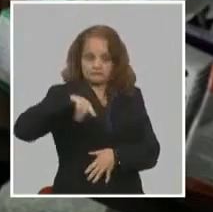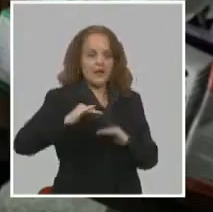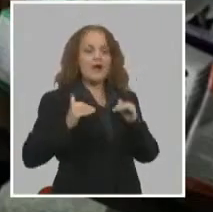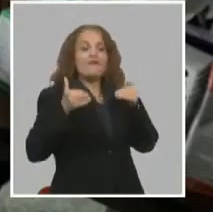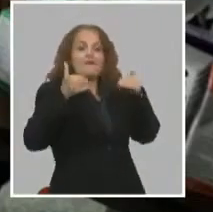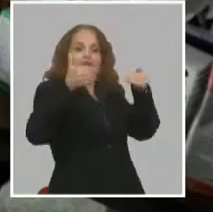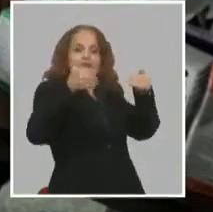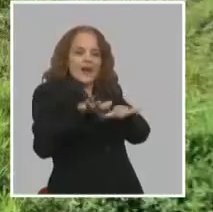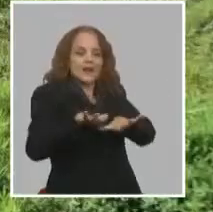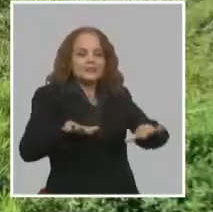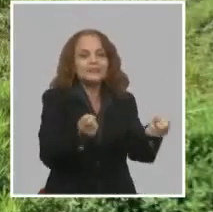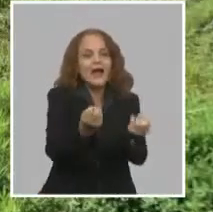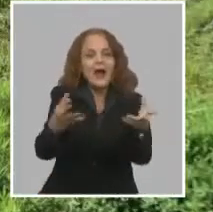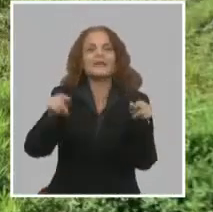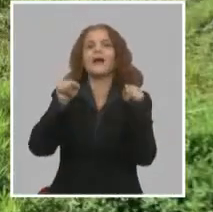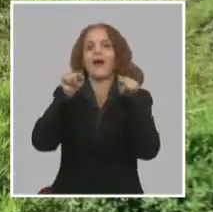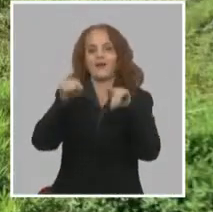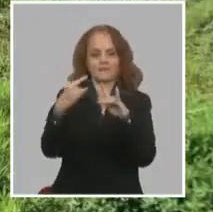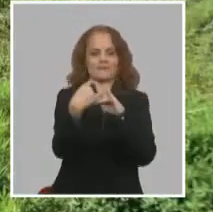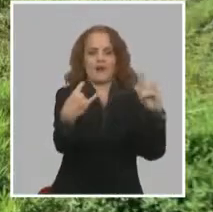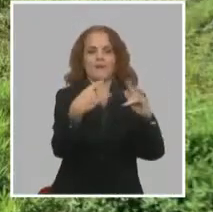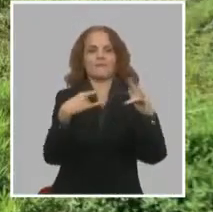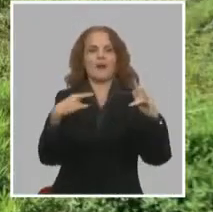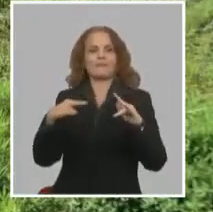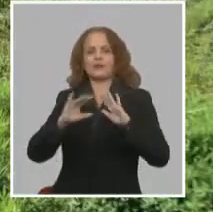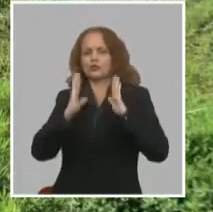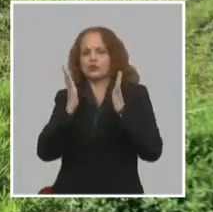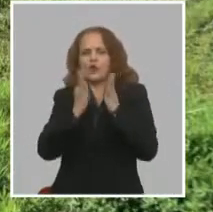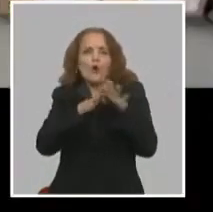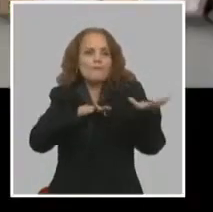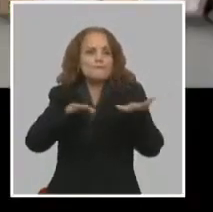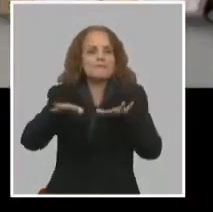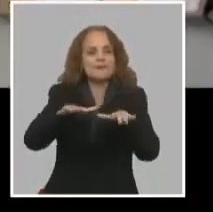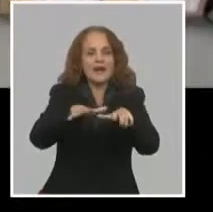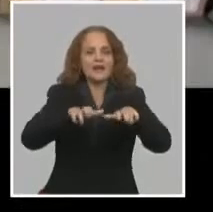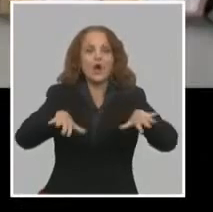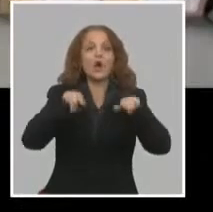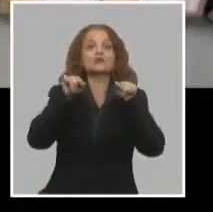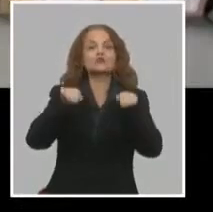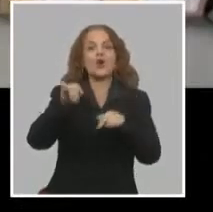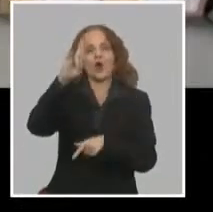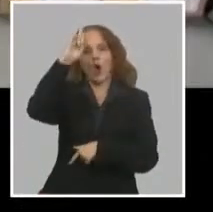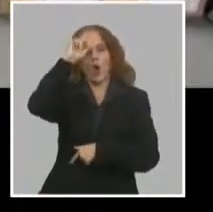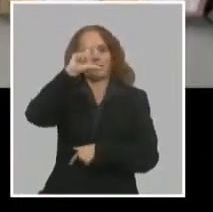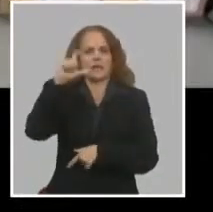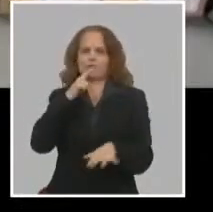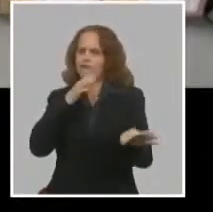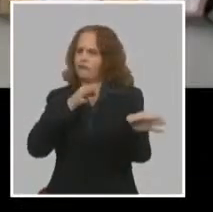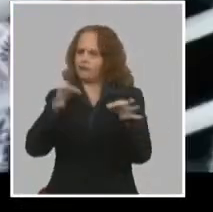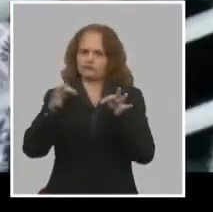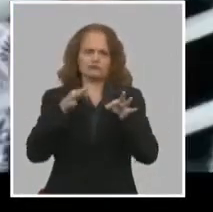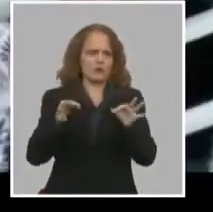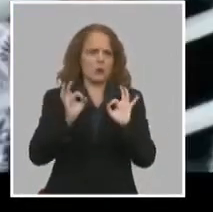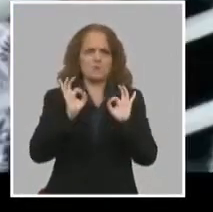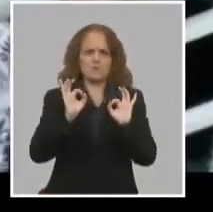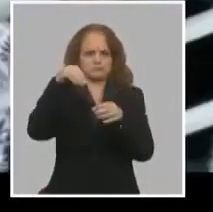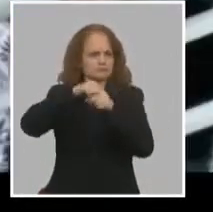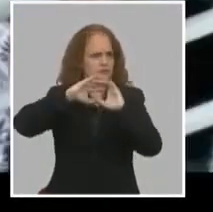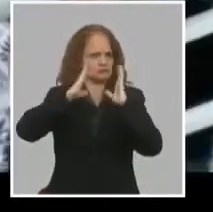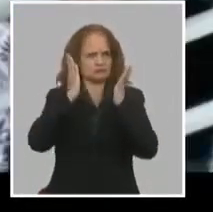de Medicina Natural y Tradicional, y ahí creamos todas las condiciones para la instalación del hospital. Funcionó como un hospital